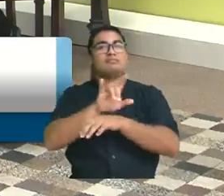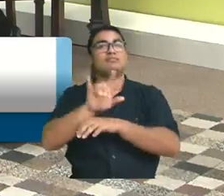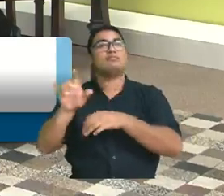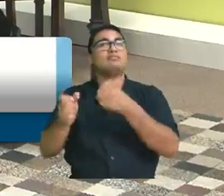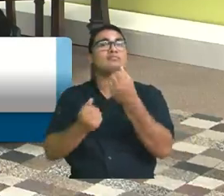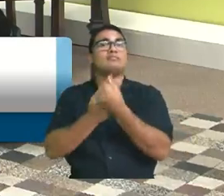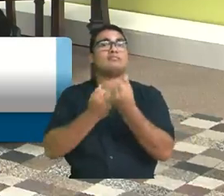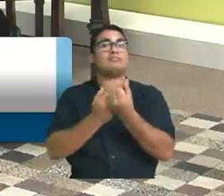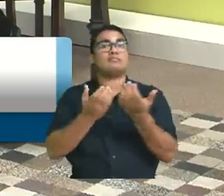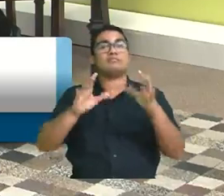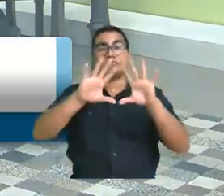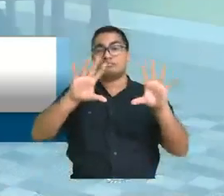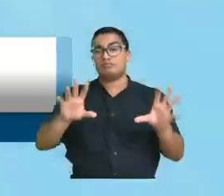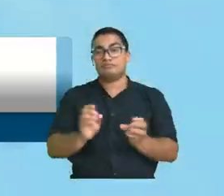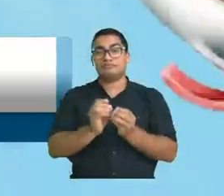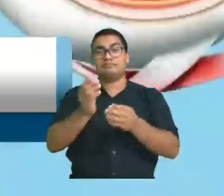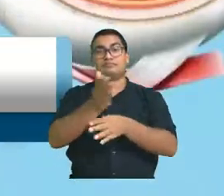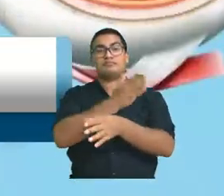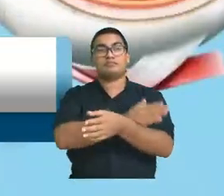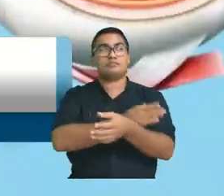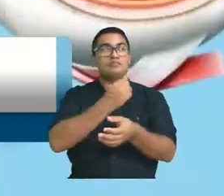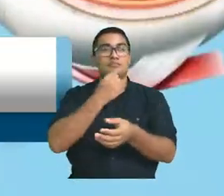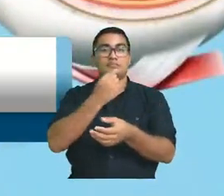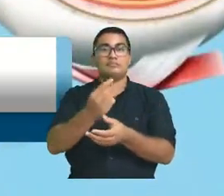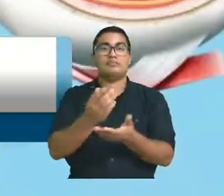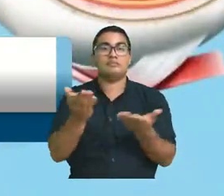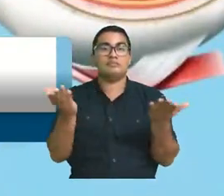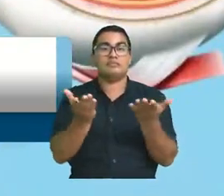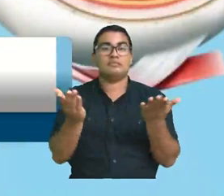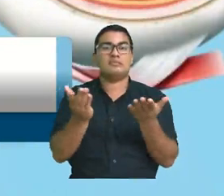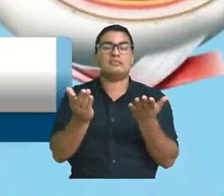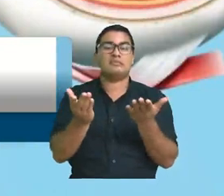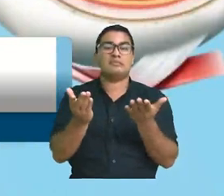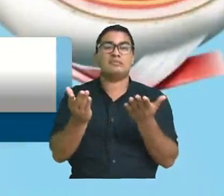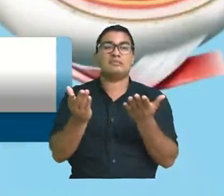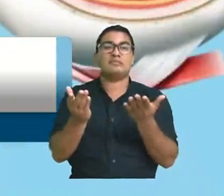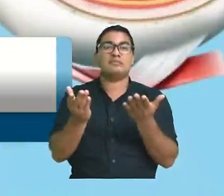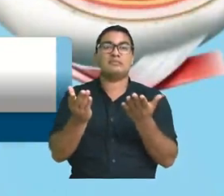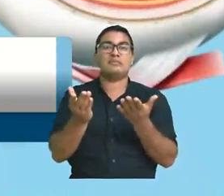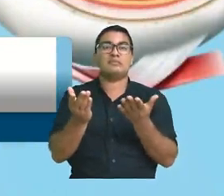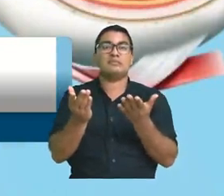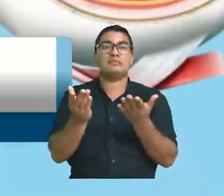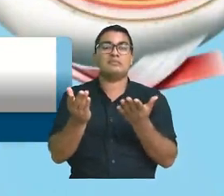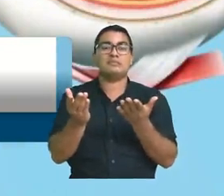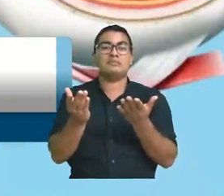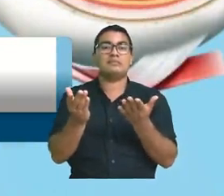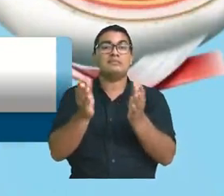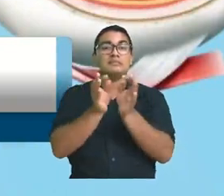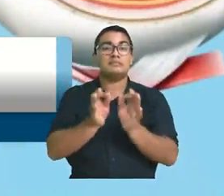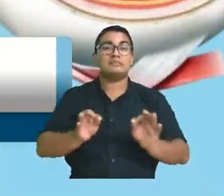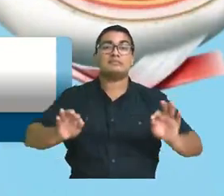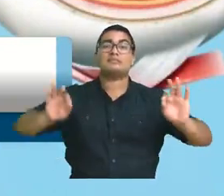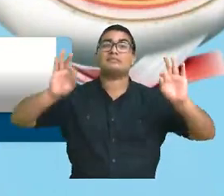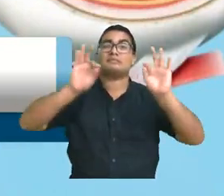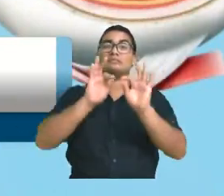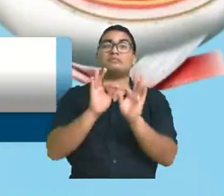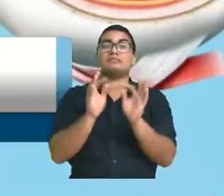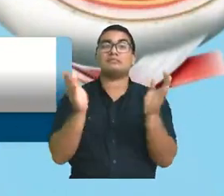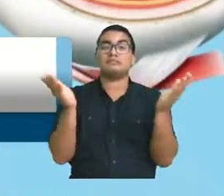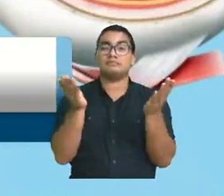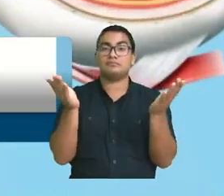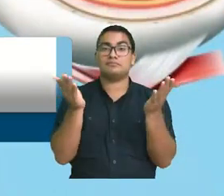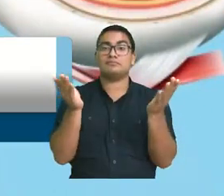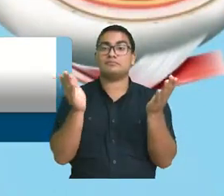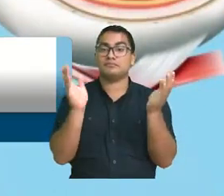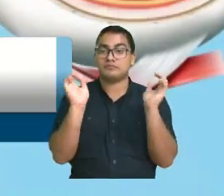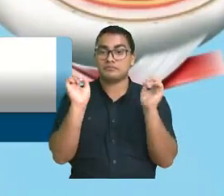ya sumado todo lo que hemos mencionado anteriormente, todo lo que refiere el paciente, uno de los principales tests que utilizamos para